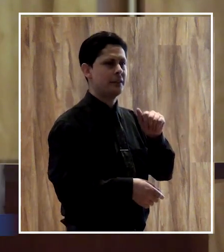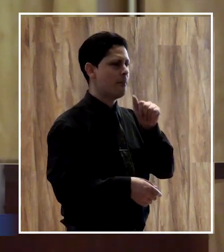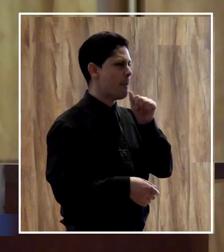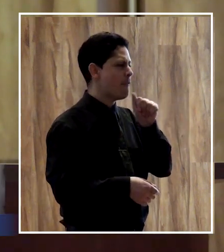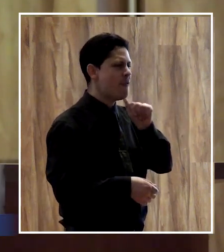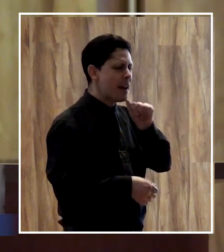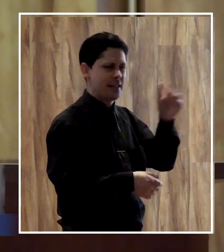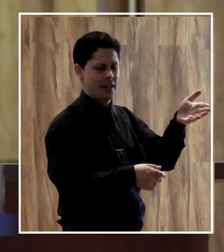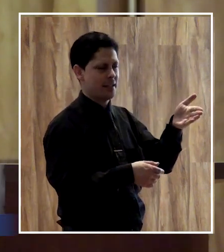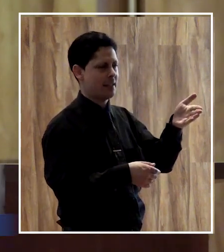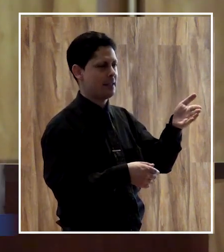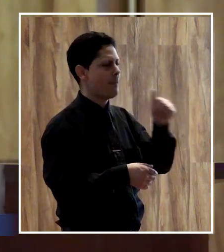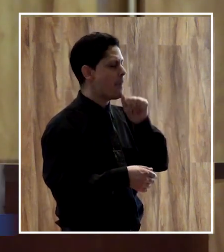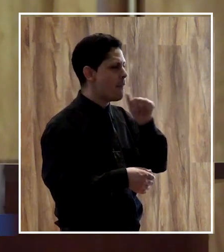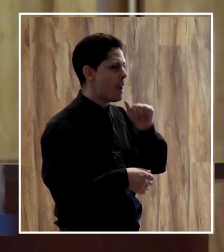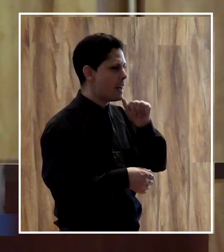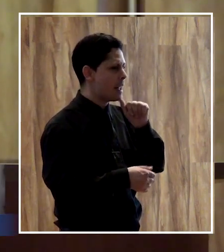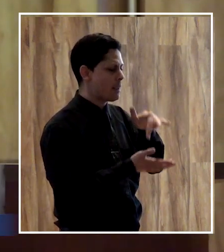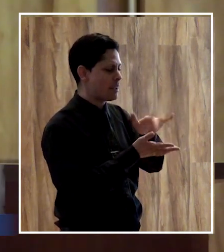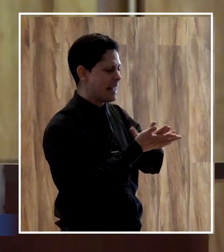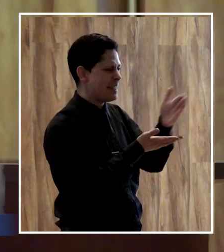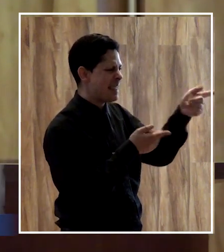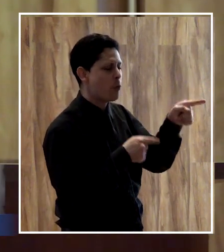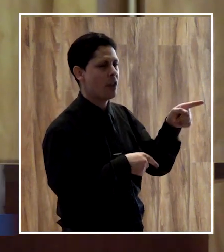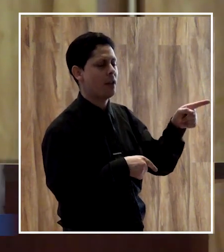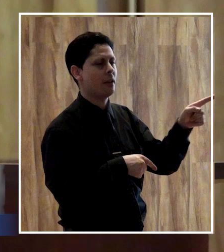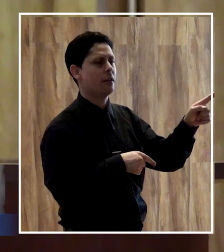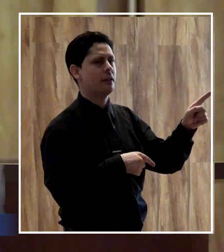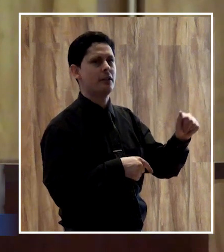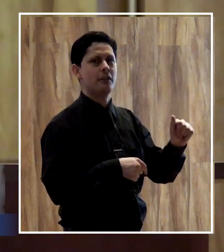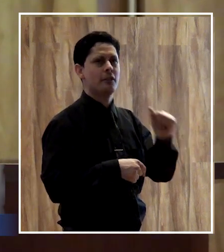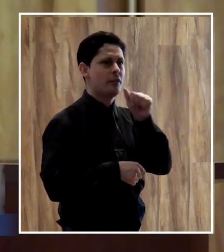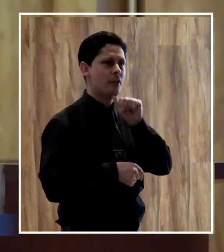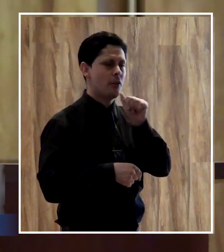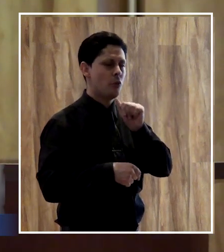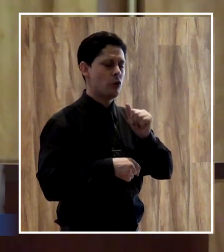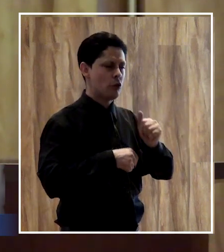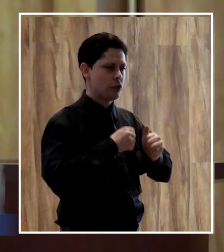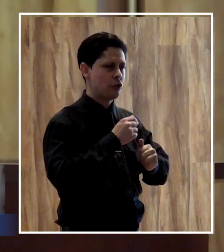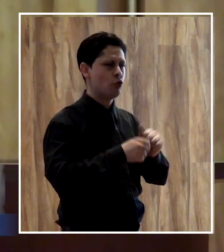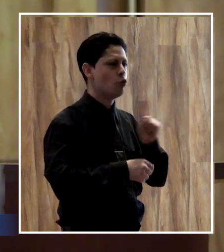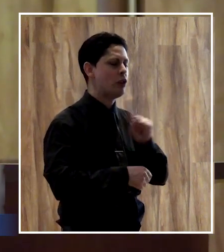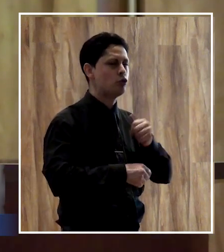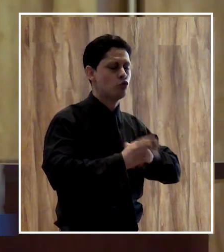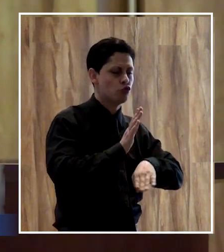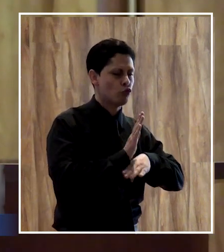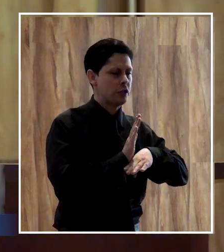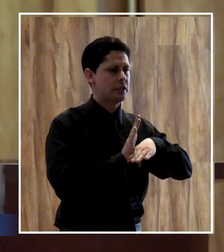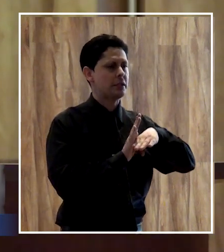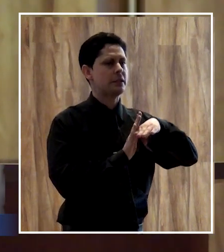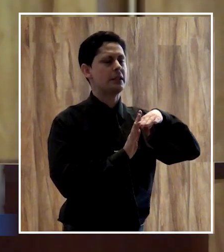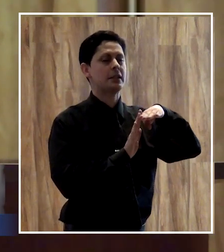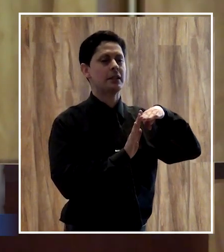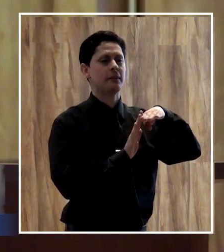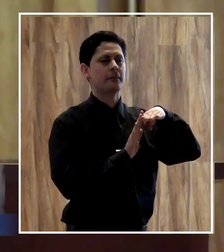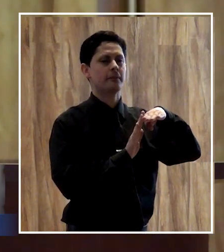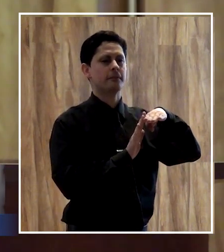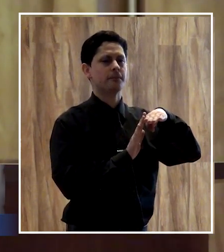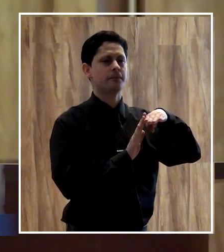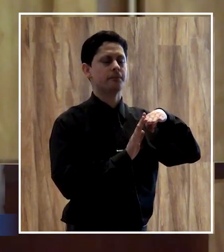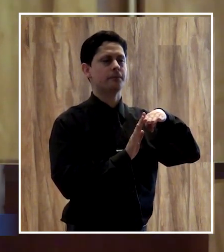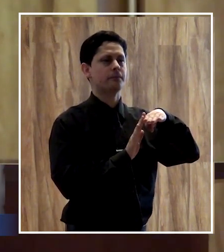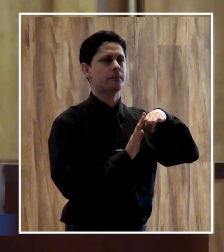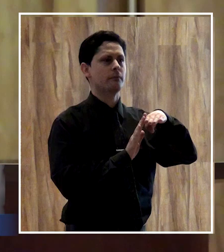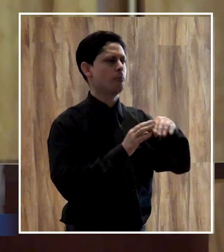esa deuda todavía porque es una historia que no ha sido suficientemente conocida y que a mí me ha asombrado